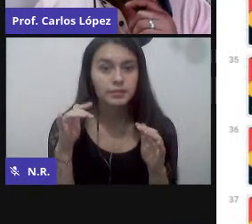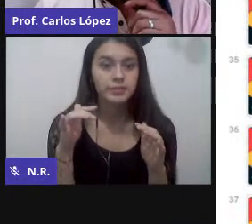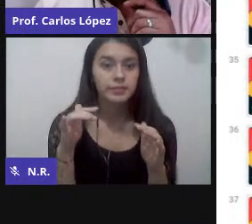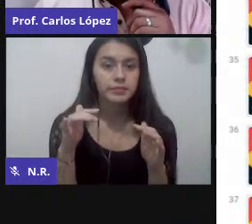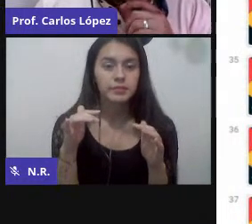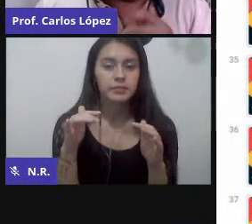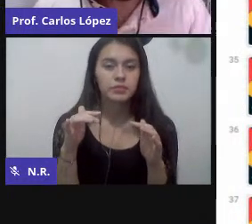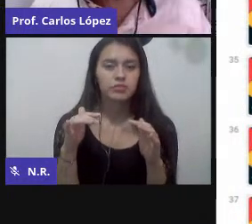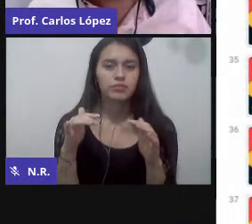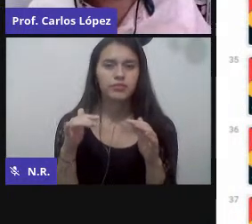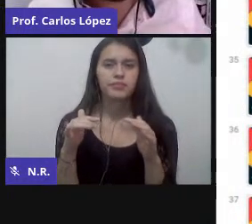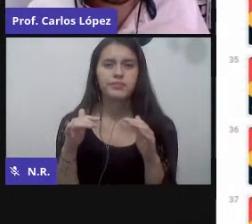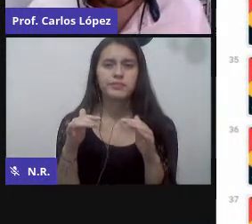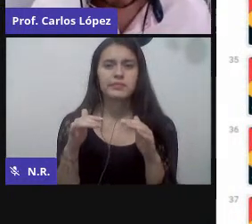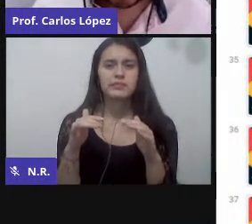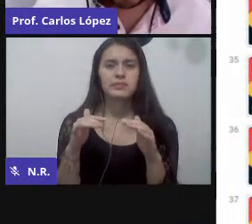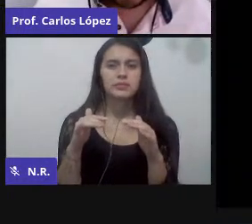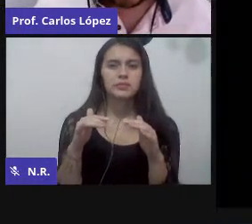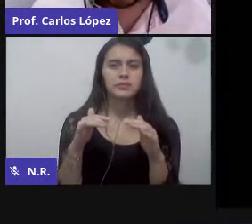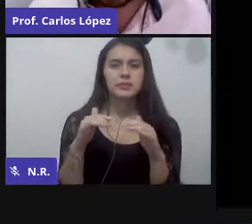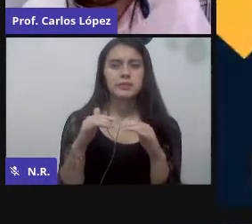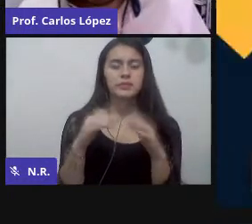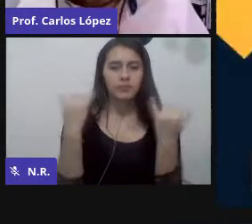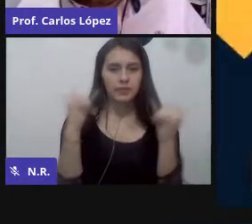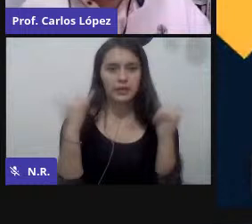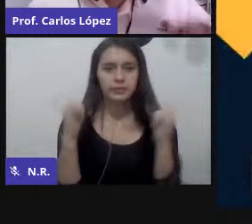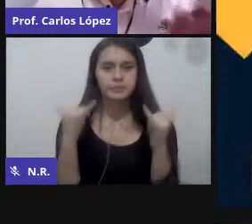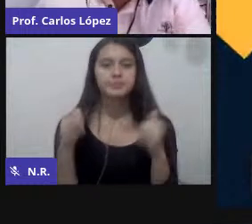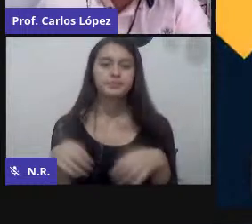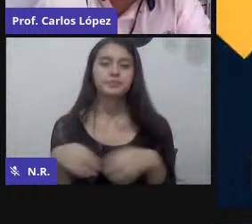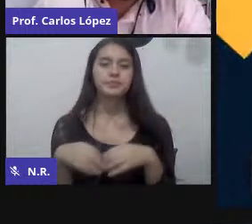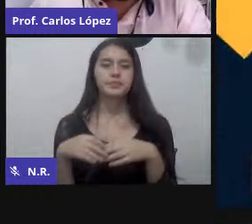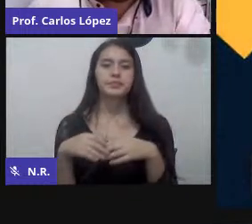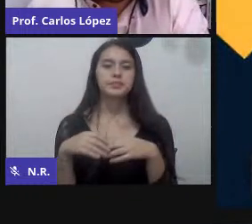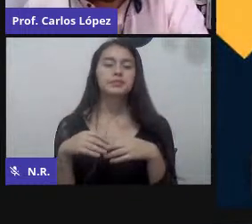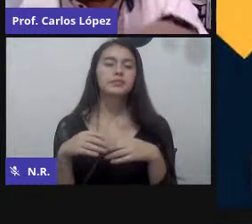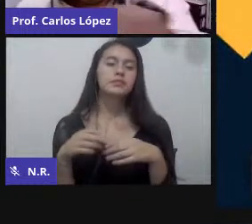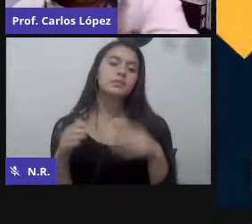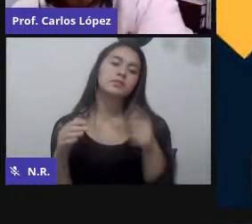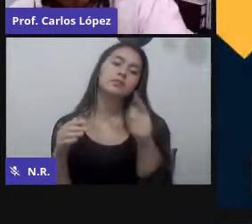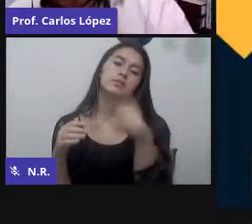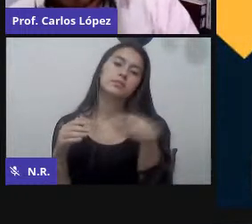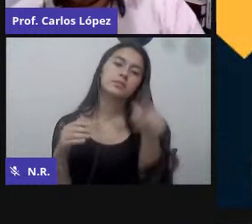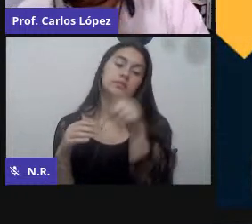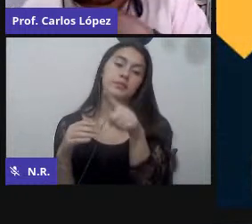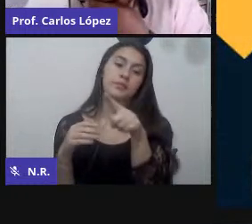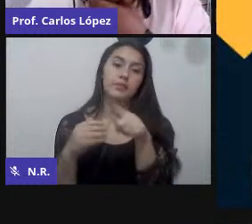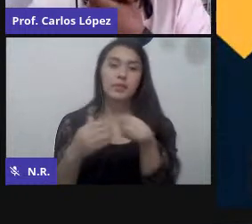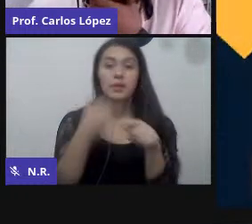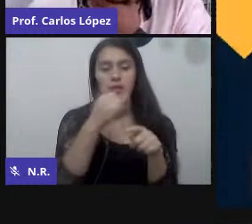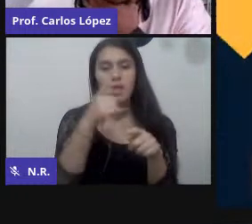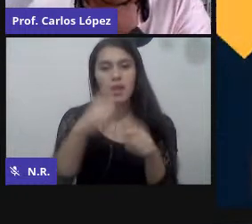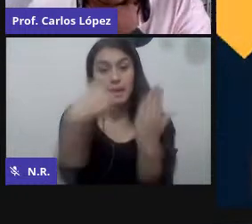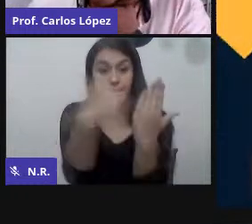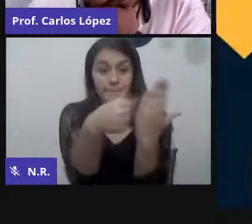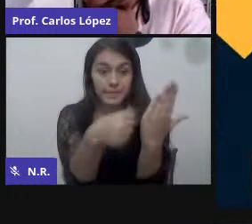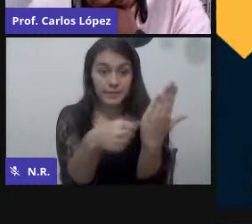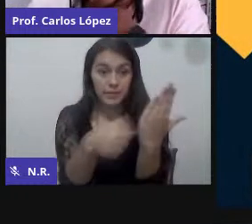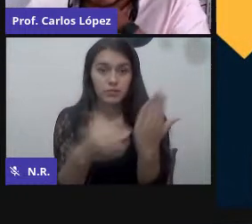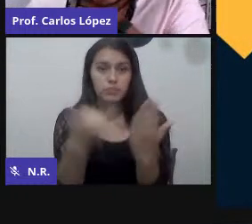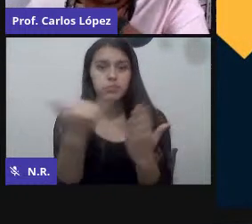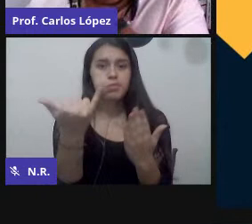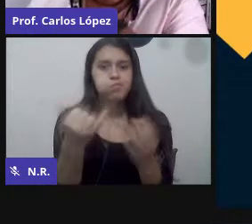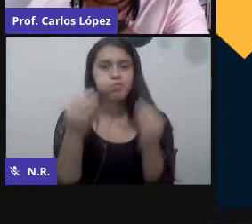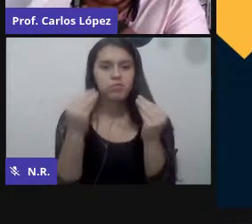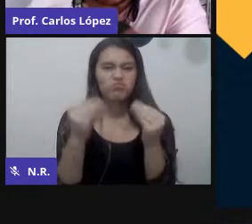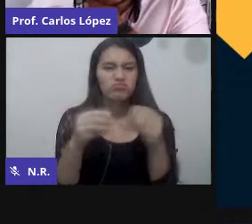Ahí está. Sigue que sí, profesor. Bueno, muy bien. Listo. Entonces, aquí está. las diferentes plataformas, que es el Open Broadcaster